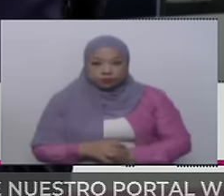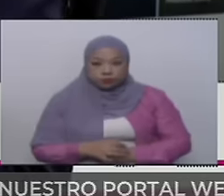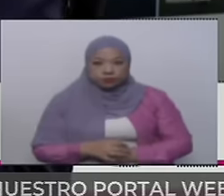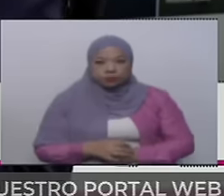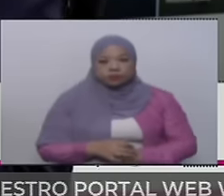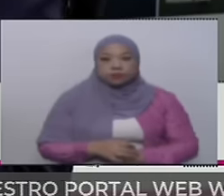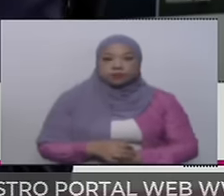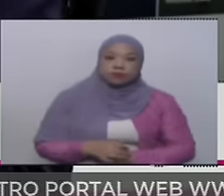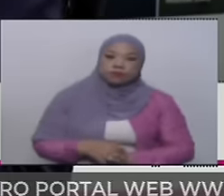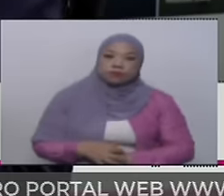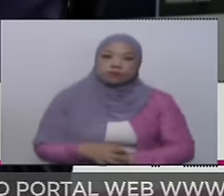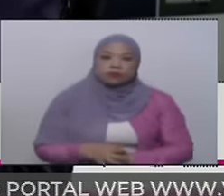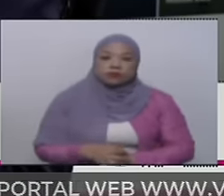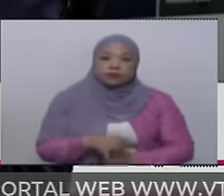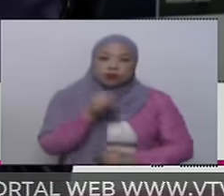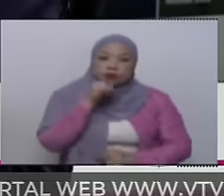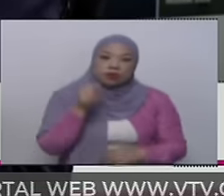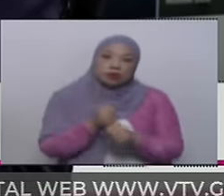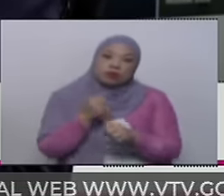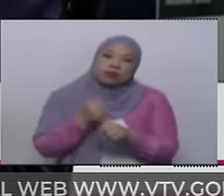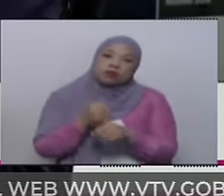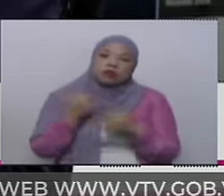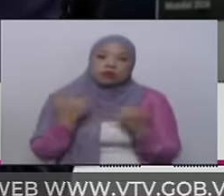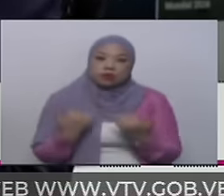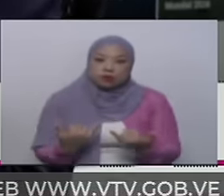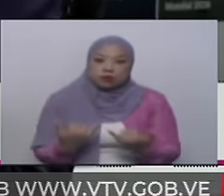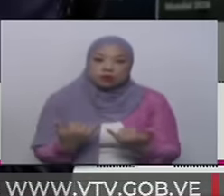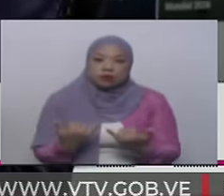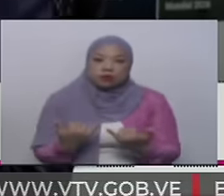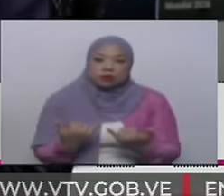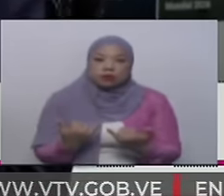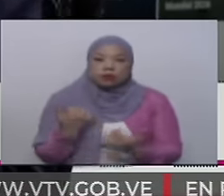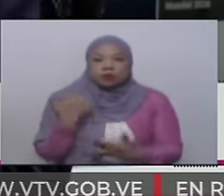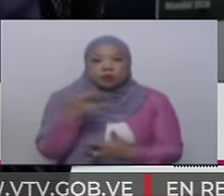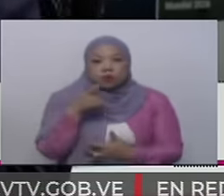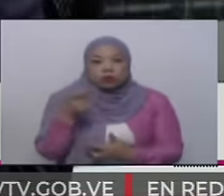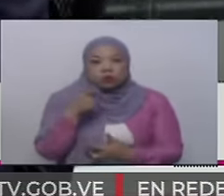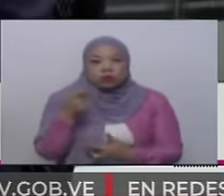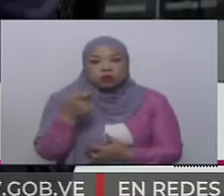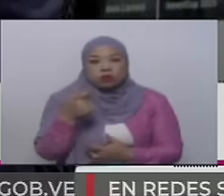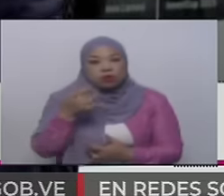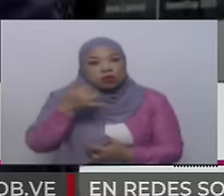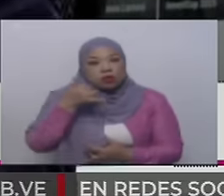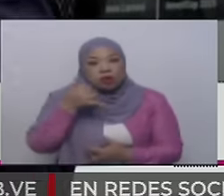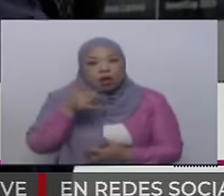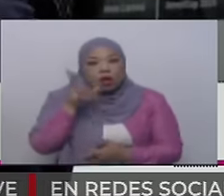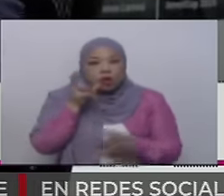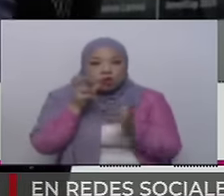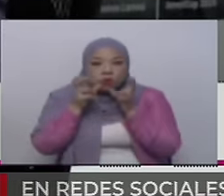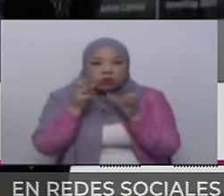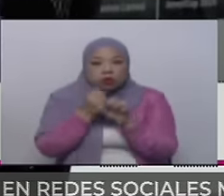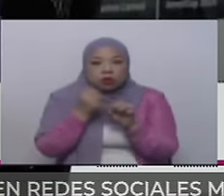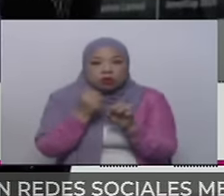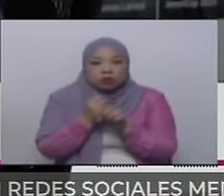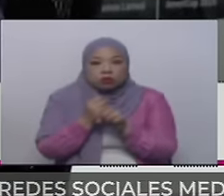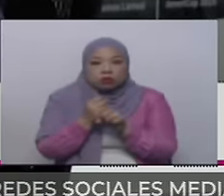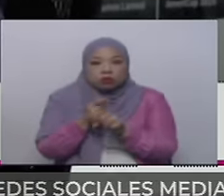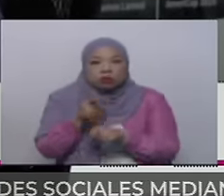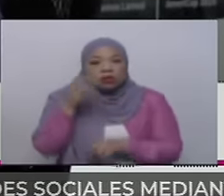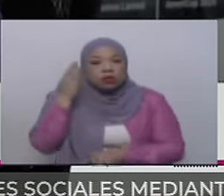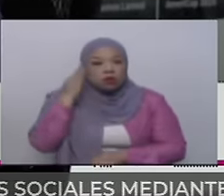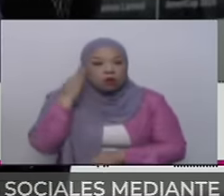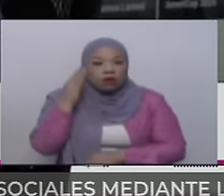digamos, impactante, pero si ustedes buscaran los audios, está Ñañe que se las sabe